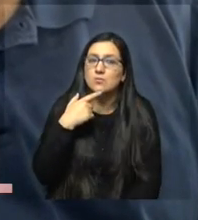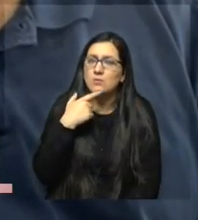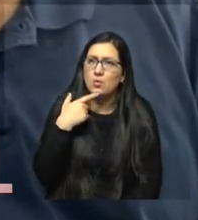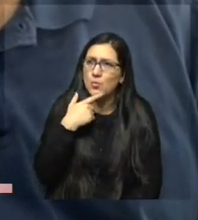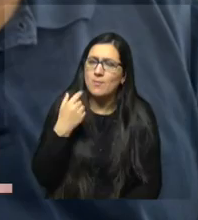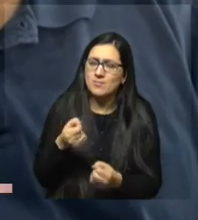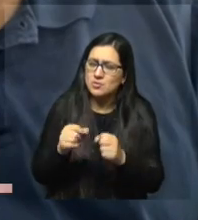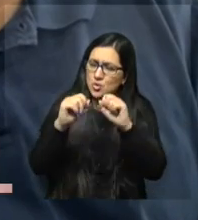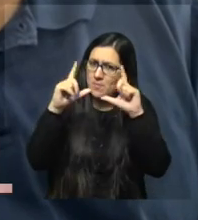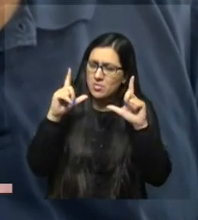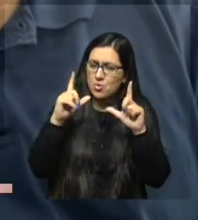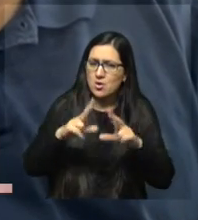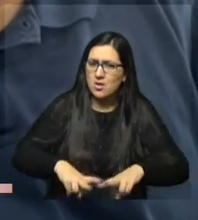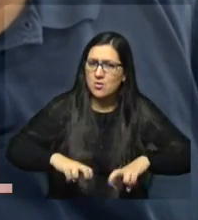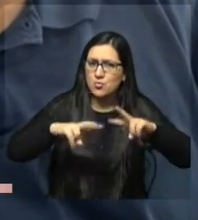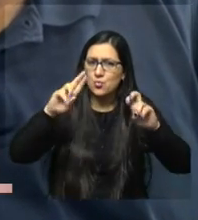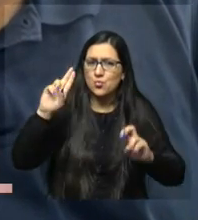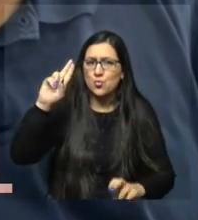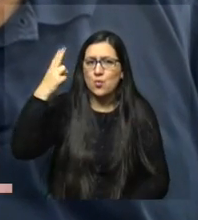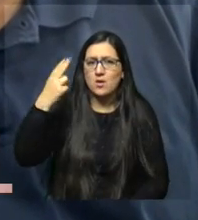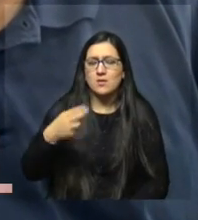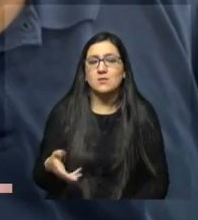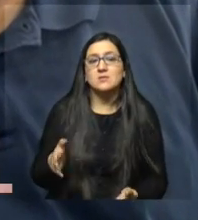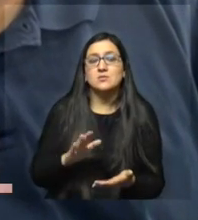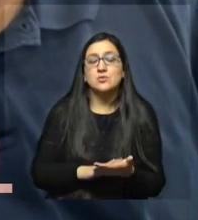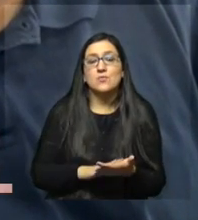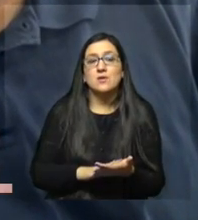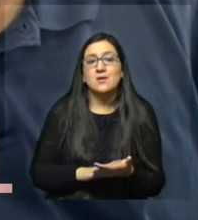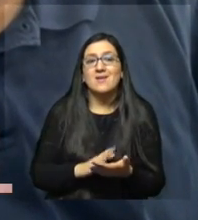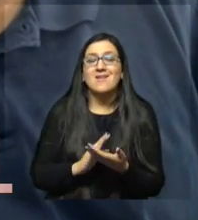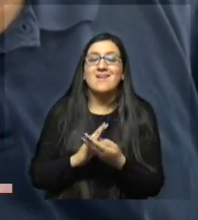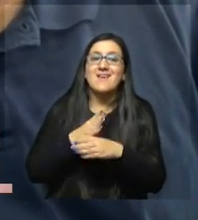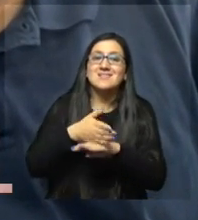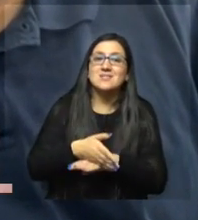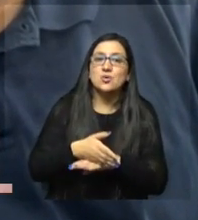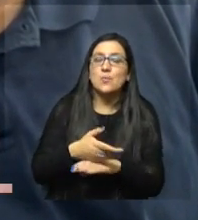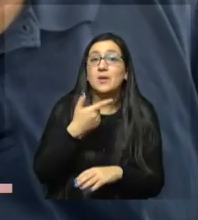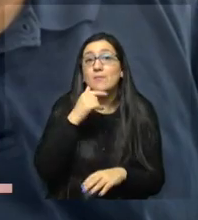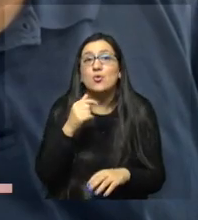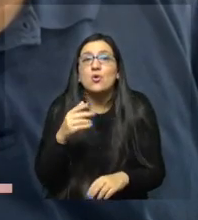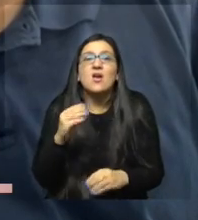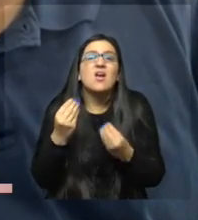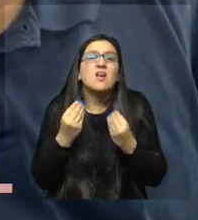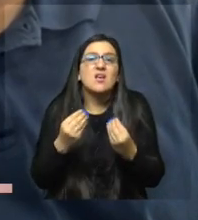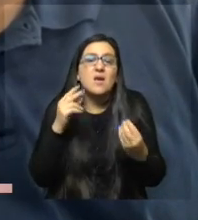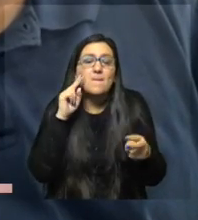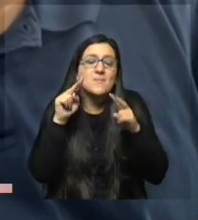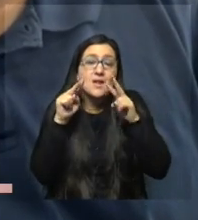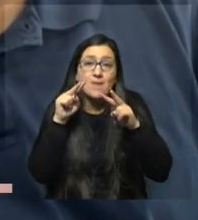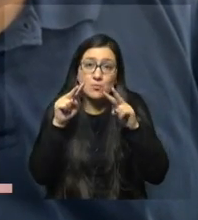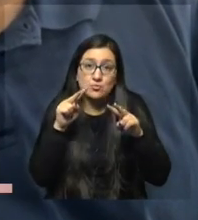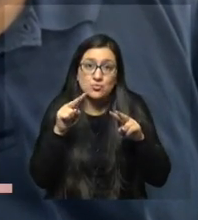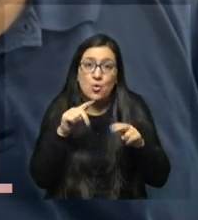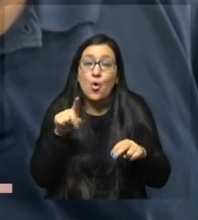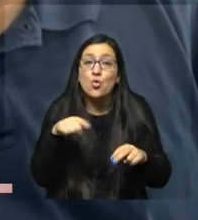en el caso de Uruguay, tiene que ver con el acceso, es decir, qué miran o qué miramos o